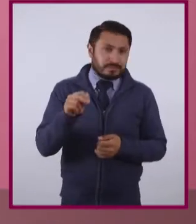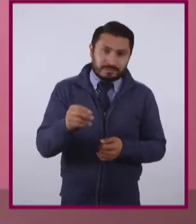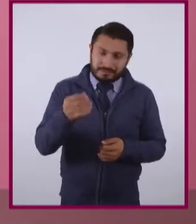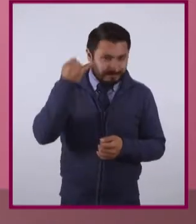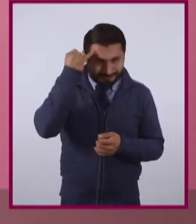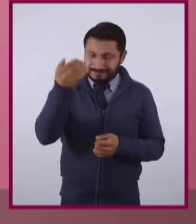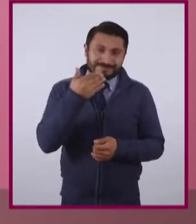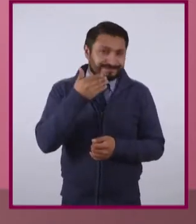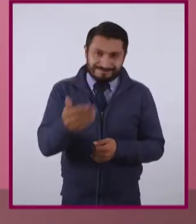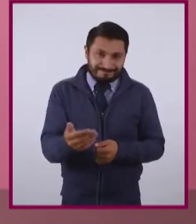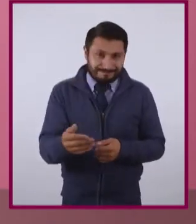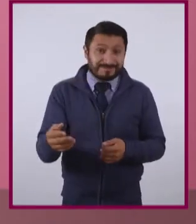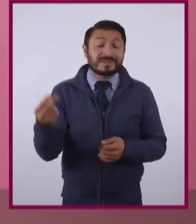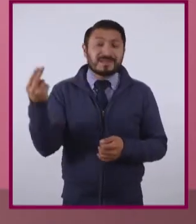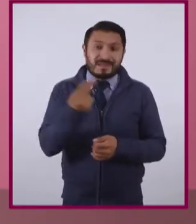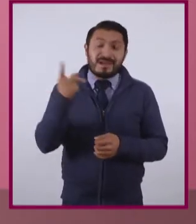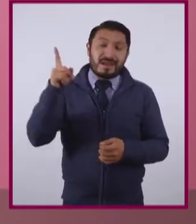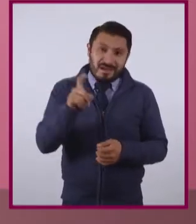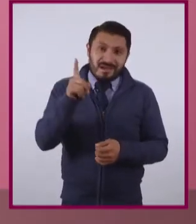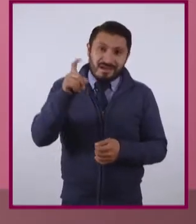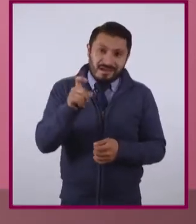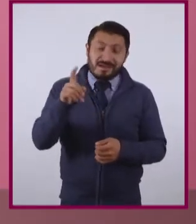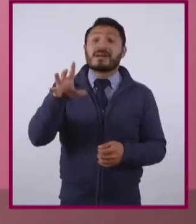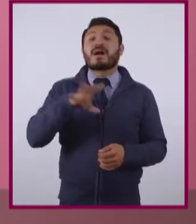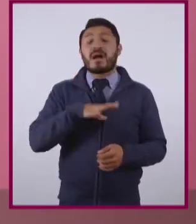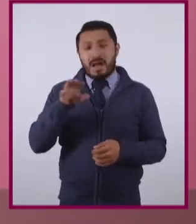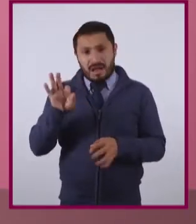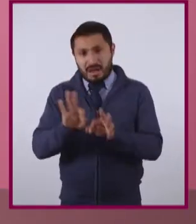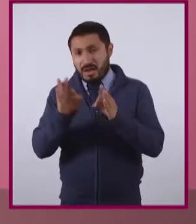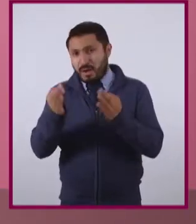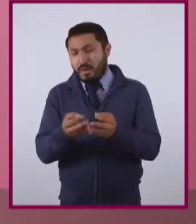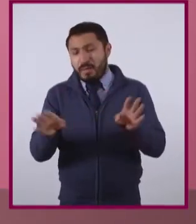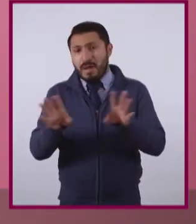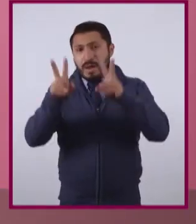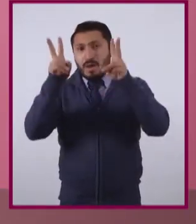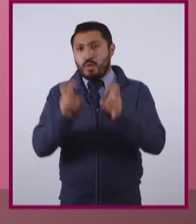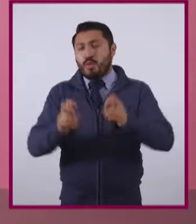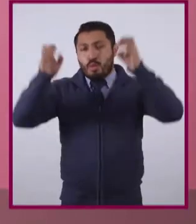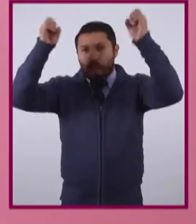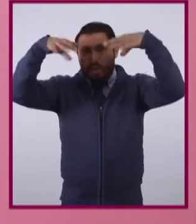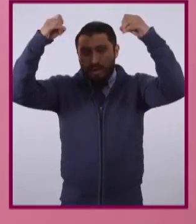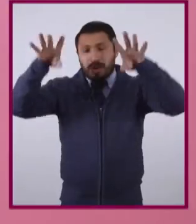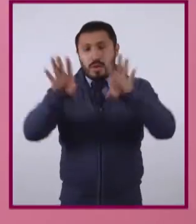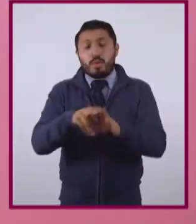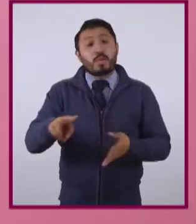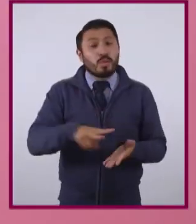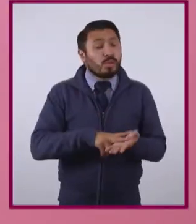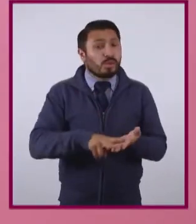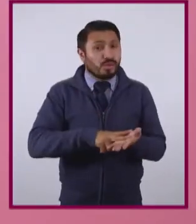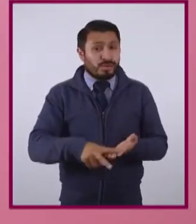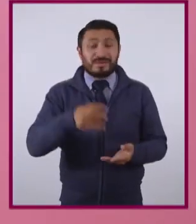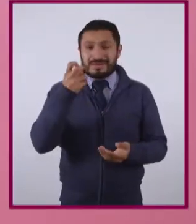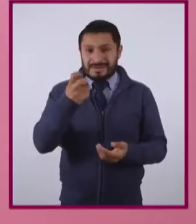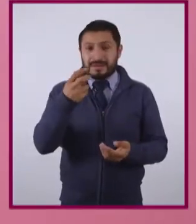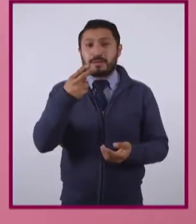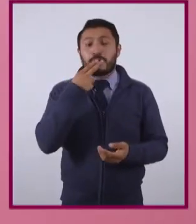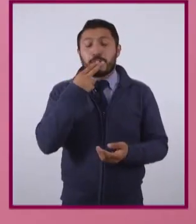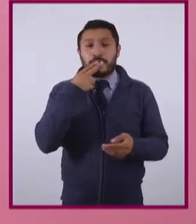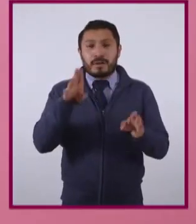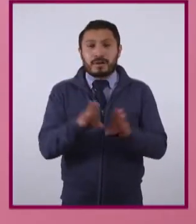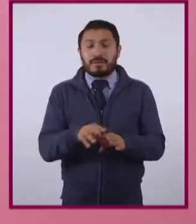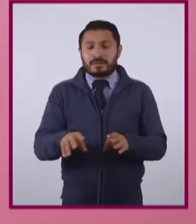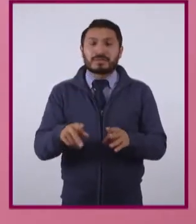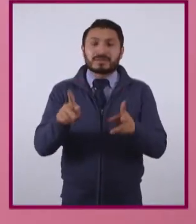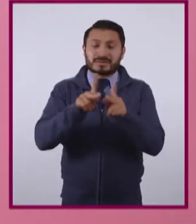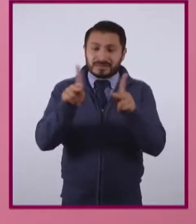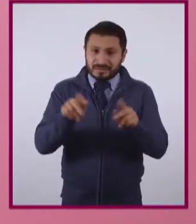tan considerable. Existen algunos sistemas de captación como la infraestructura verde. Funciona como un sistema pasivo de